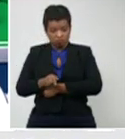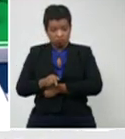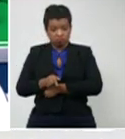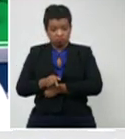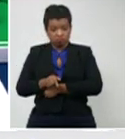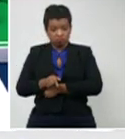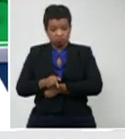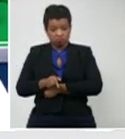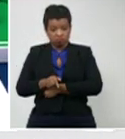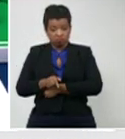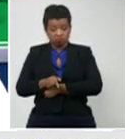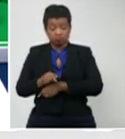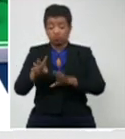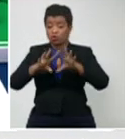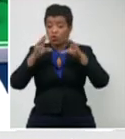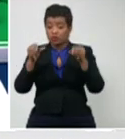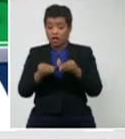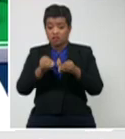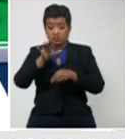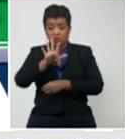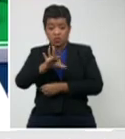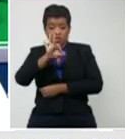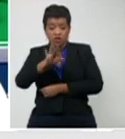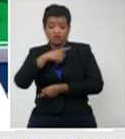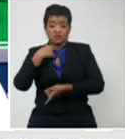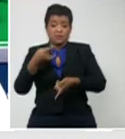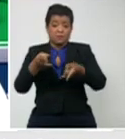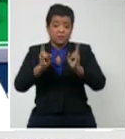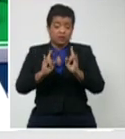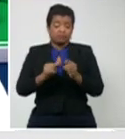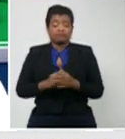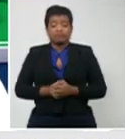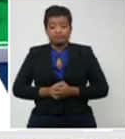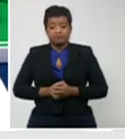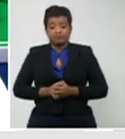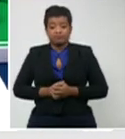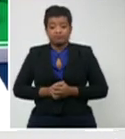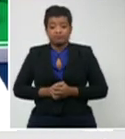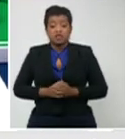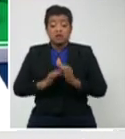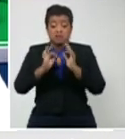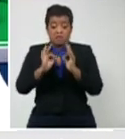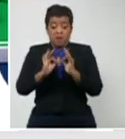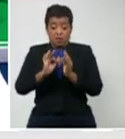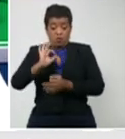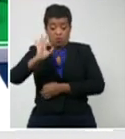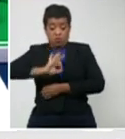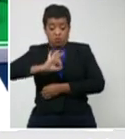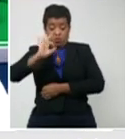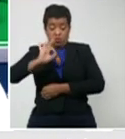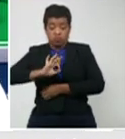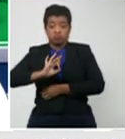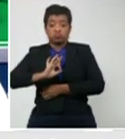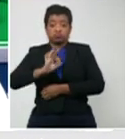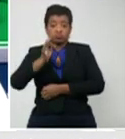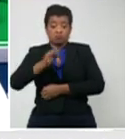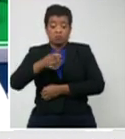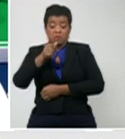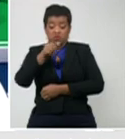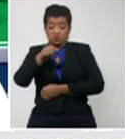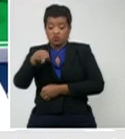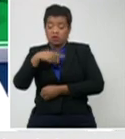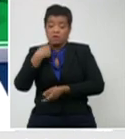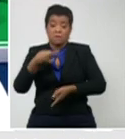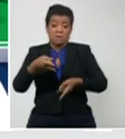fallecidos, que en números absolutos es el número más elevado de fallecidos que